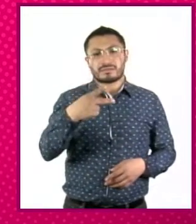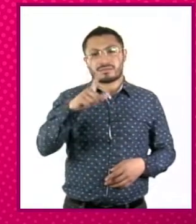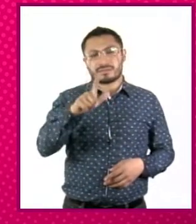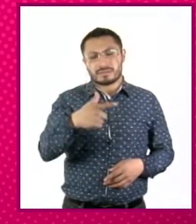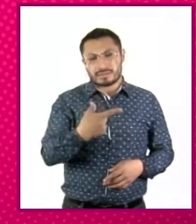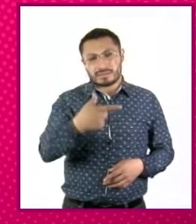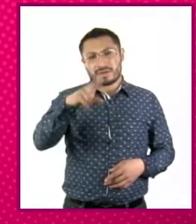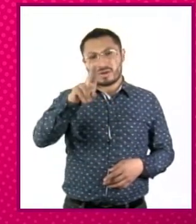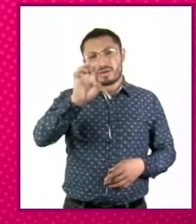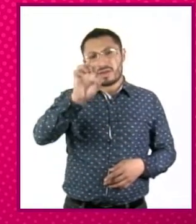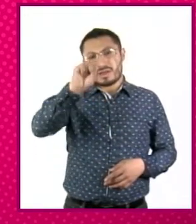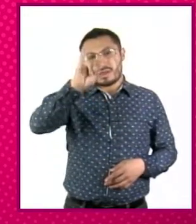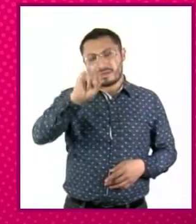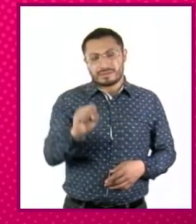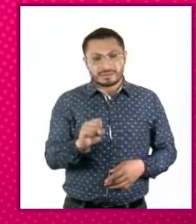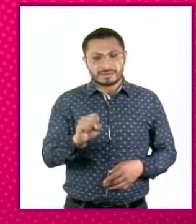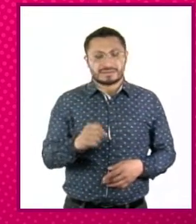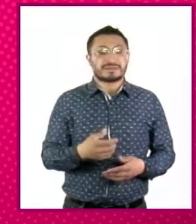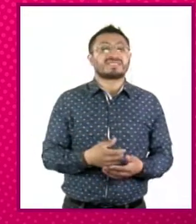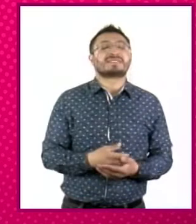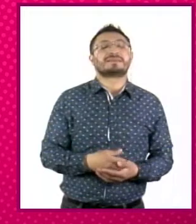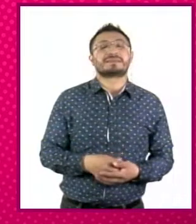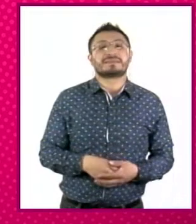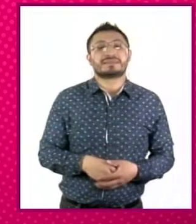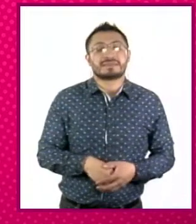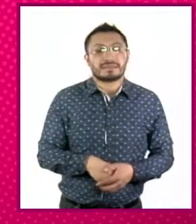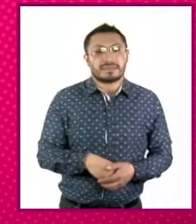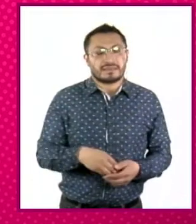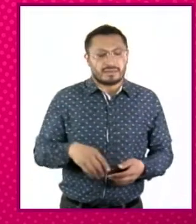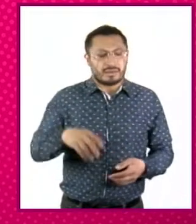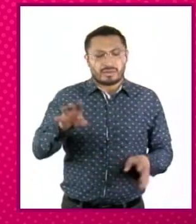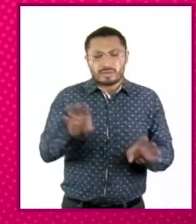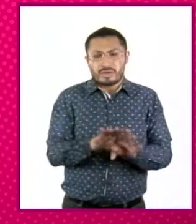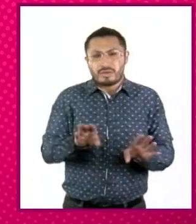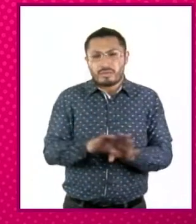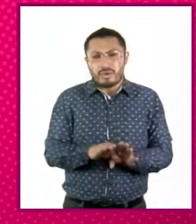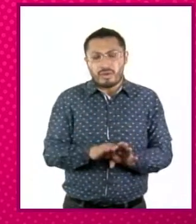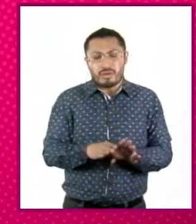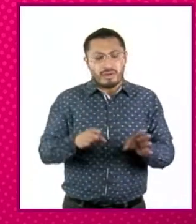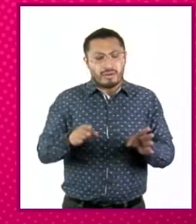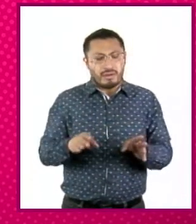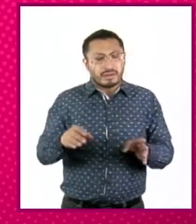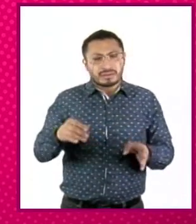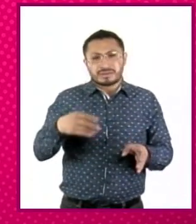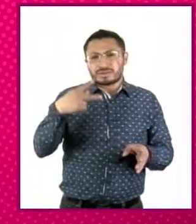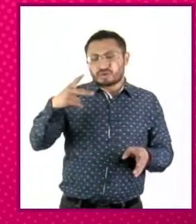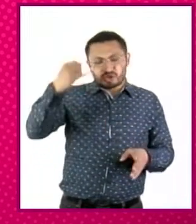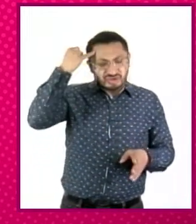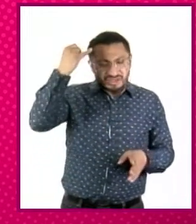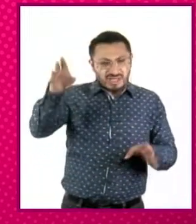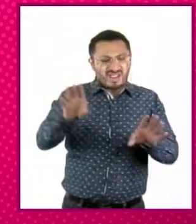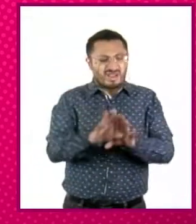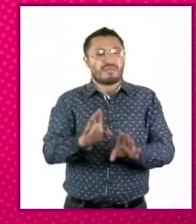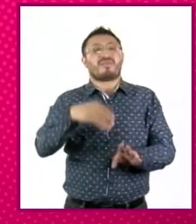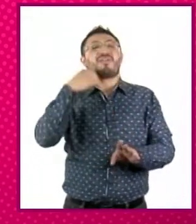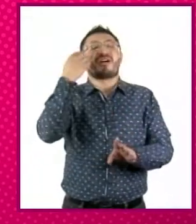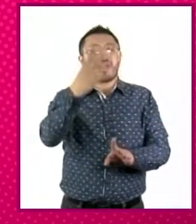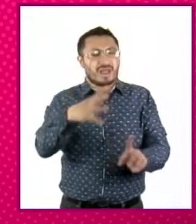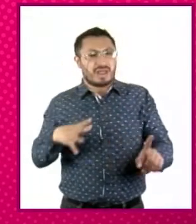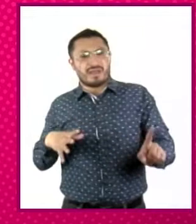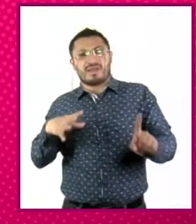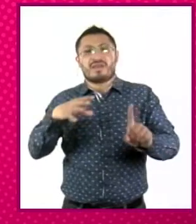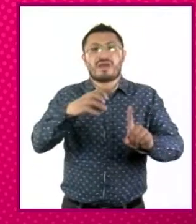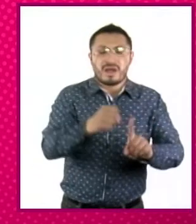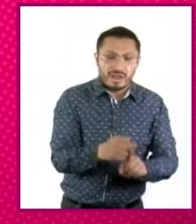ven a las mujeres organizadas políticamente, se inspiran también y eso logra que en un